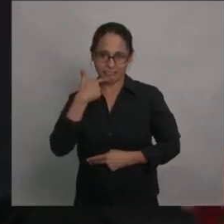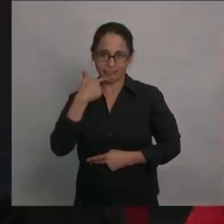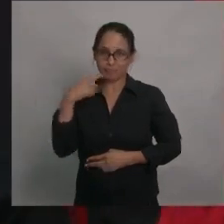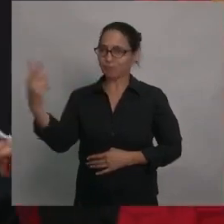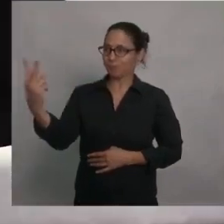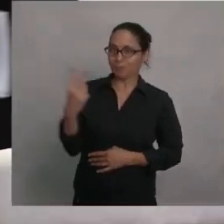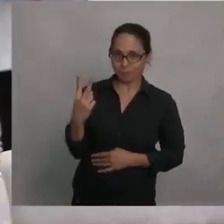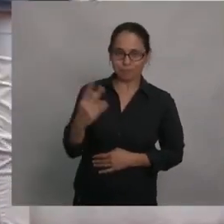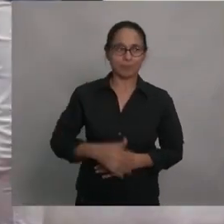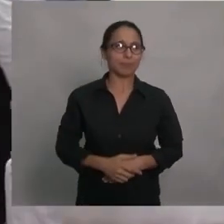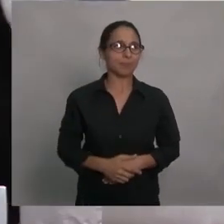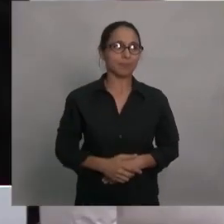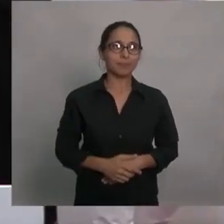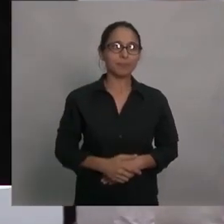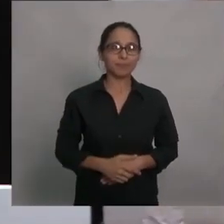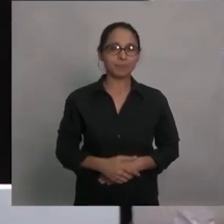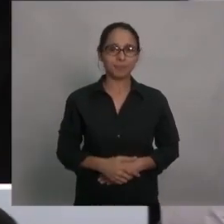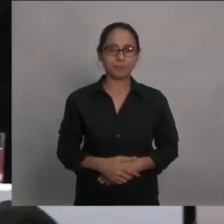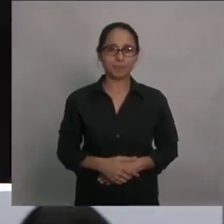Y a Virginia Vargas.